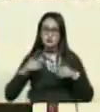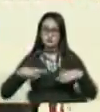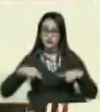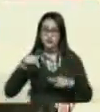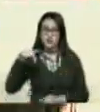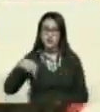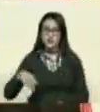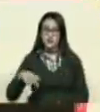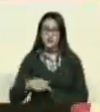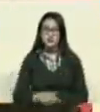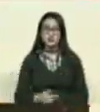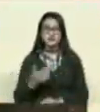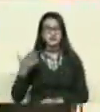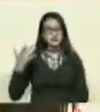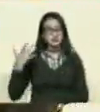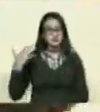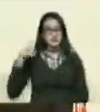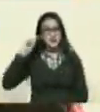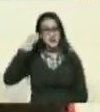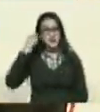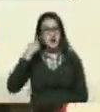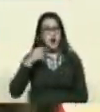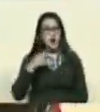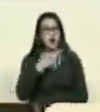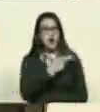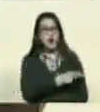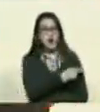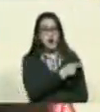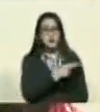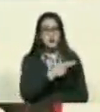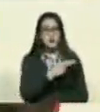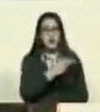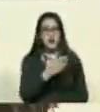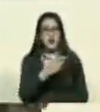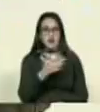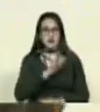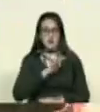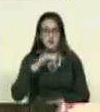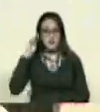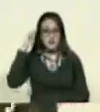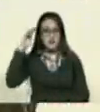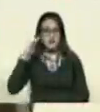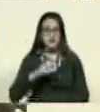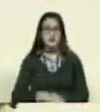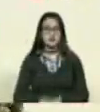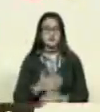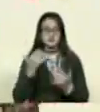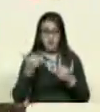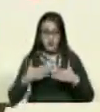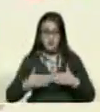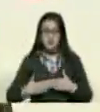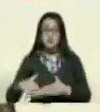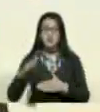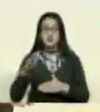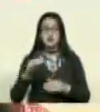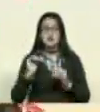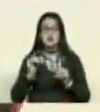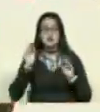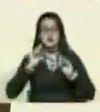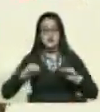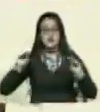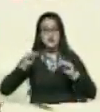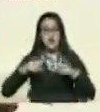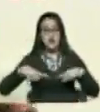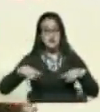Ya los recordamos anteriormente en el Hospital Militar Carlos Arvelo y a partir de este momento ya comienzan su formación en